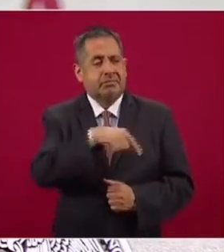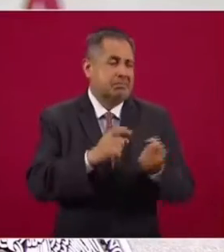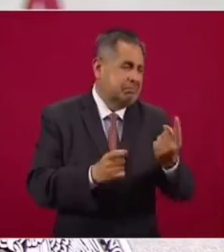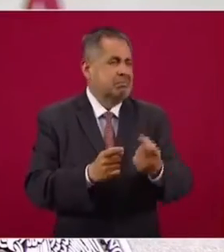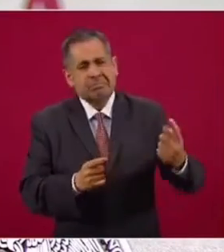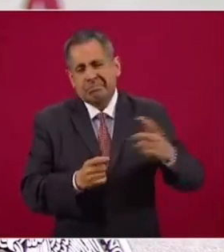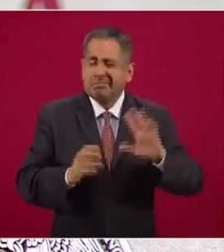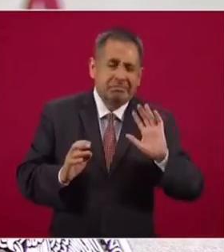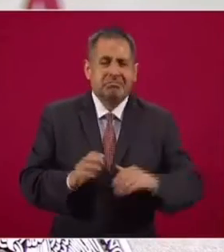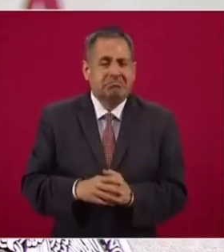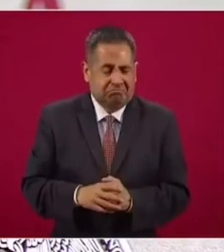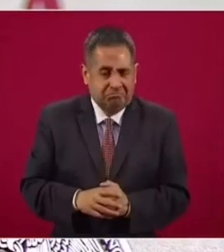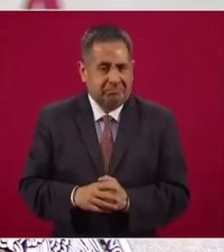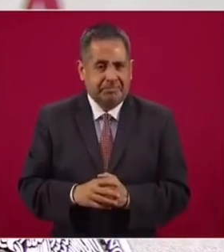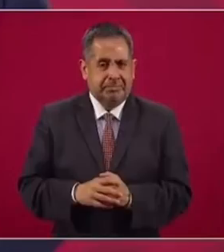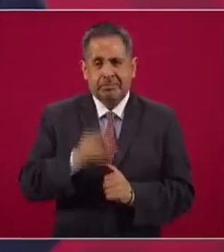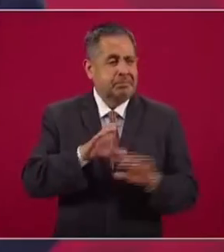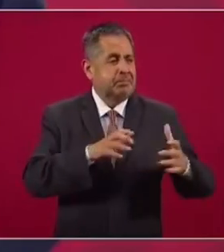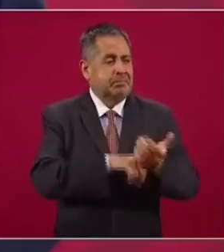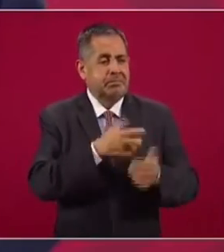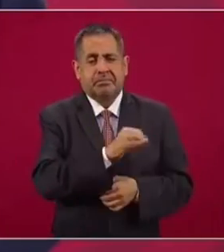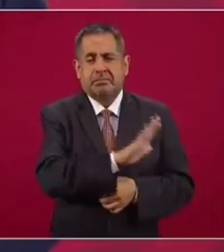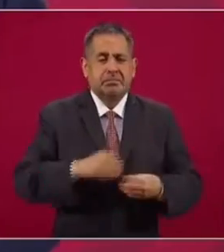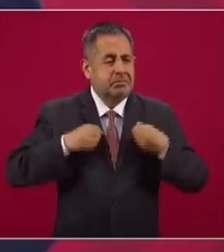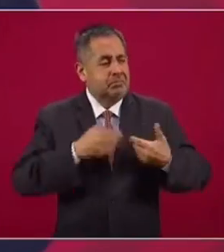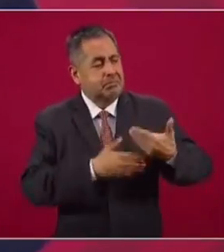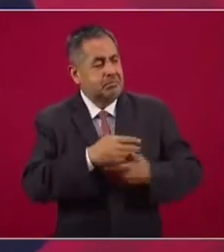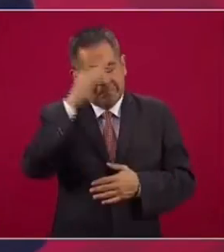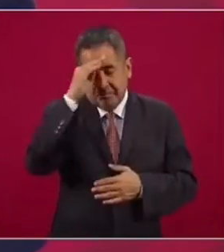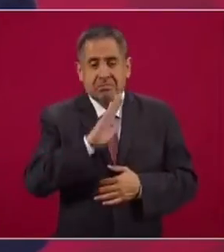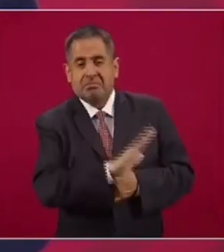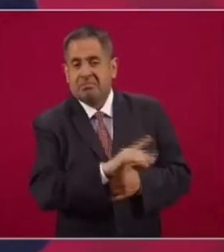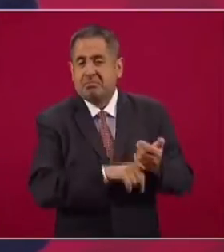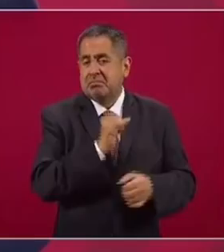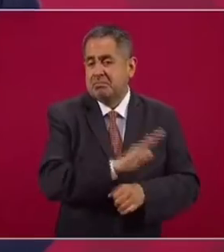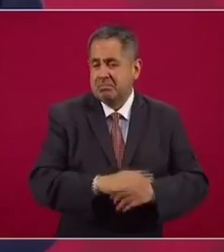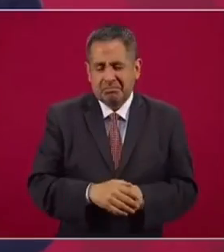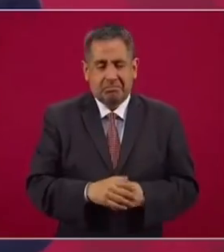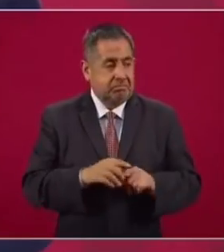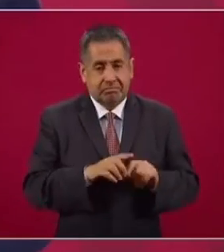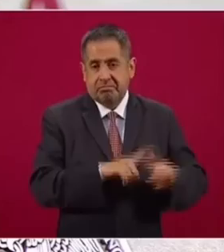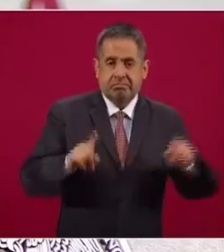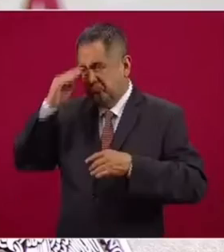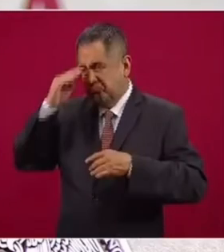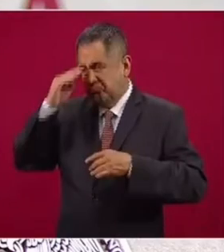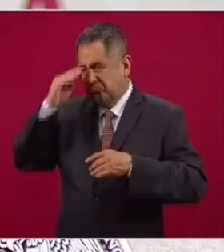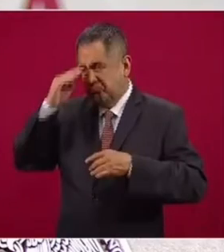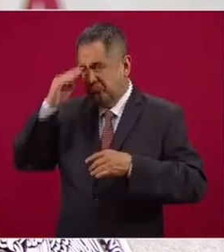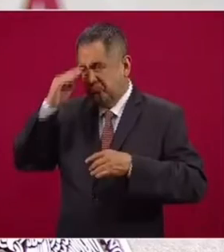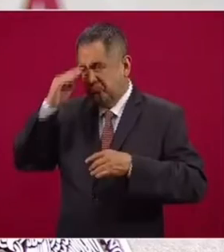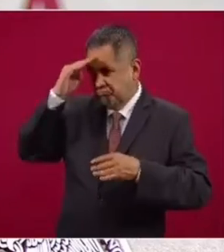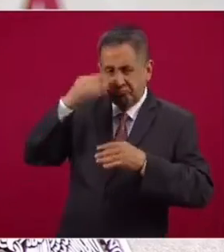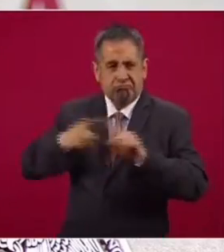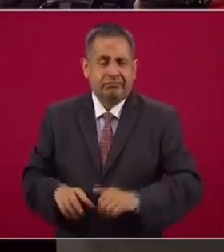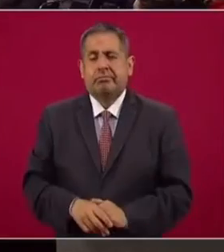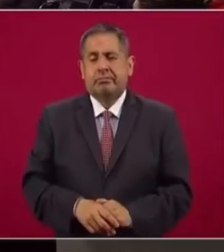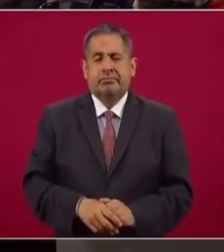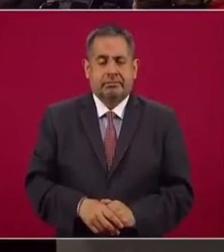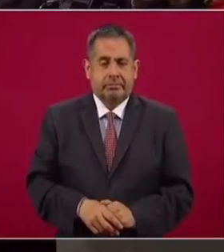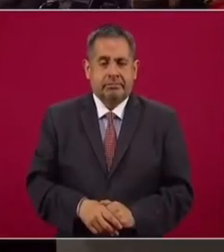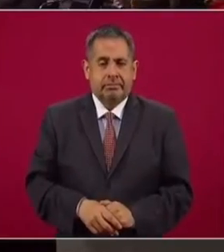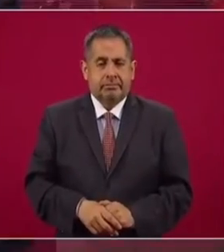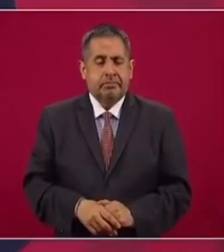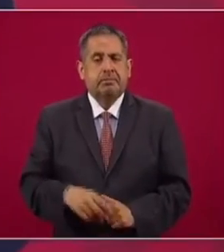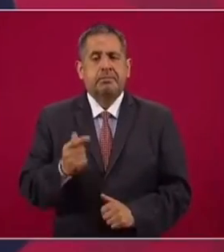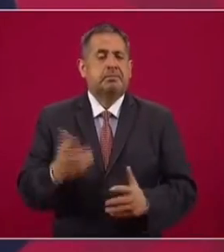haber excepciones, pero es un estilo, es una forma de pensar. Un liberal actúa de otra manera, piensa de otra manera.